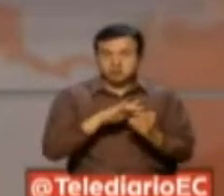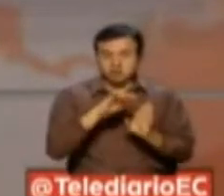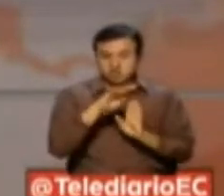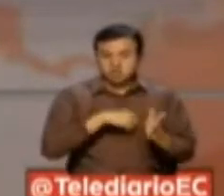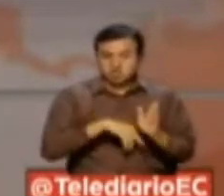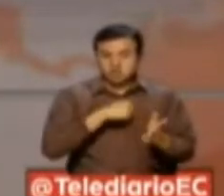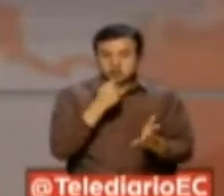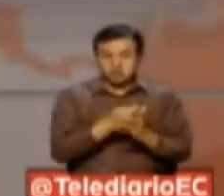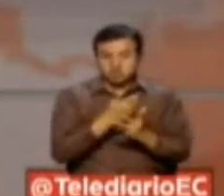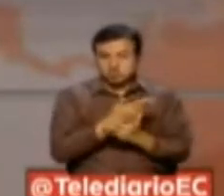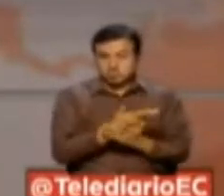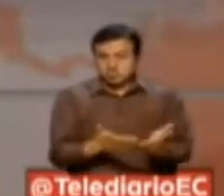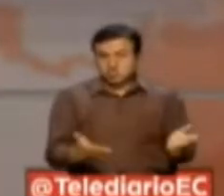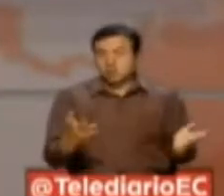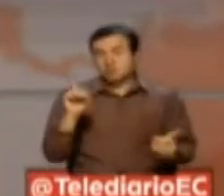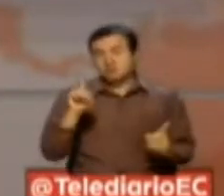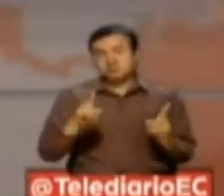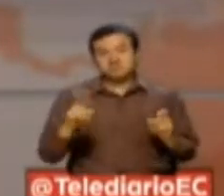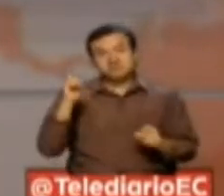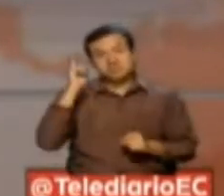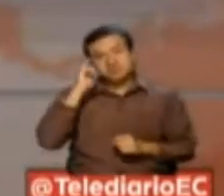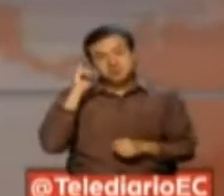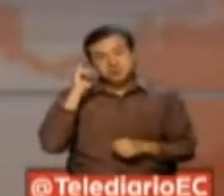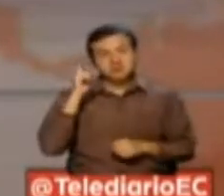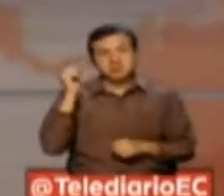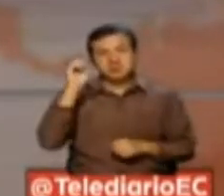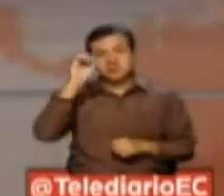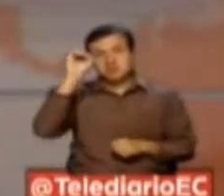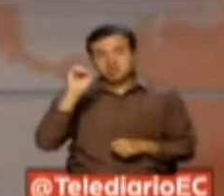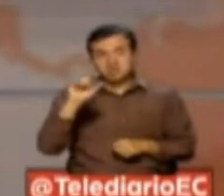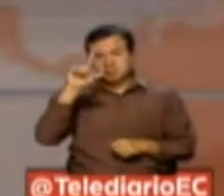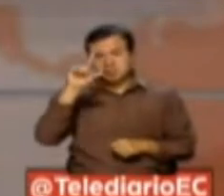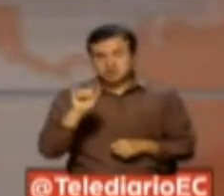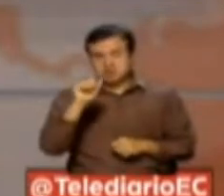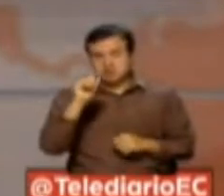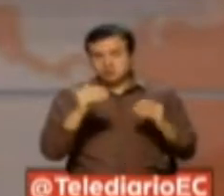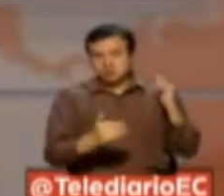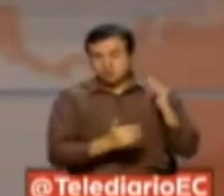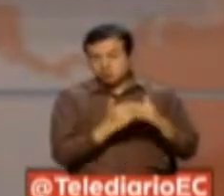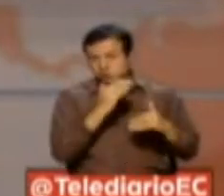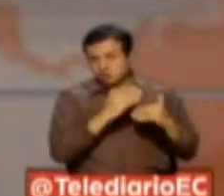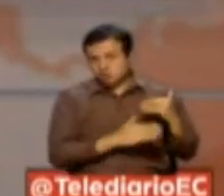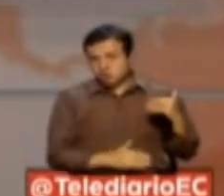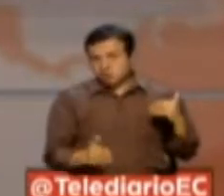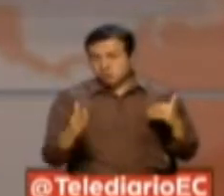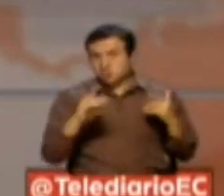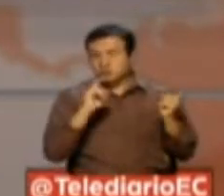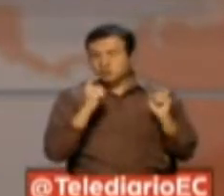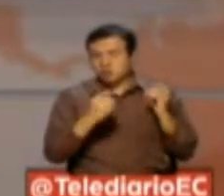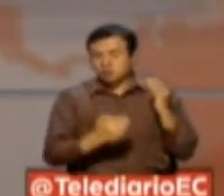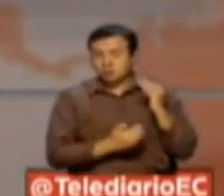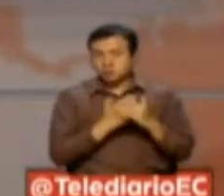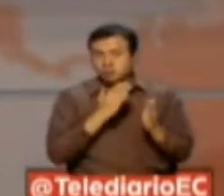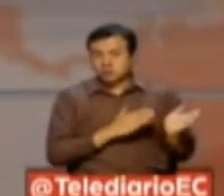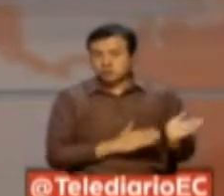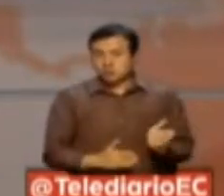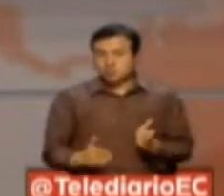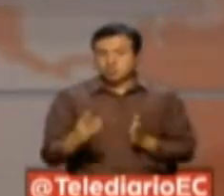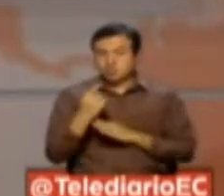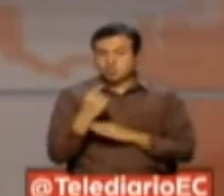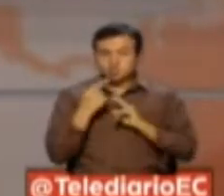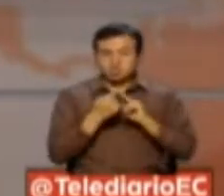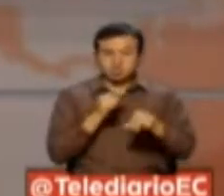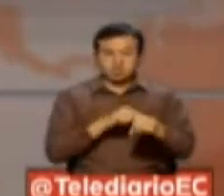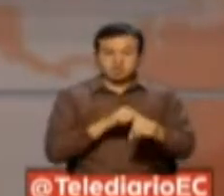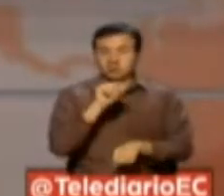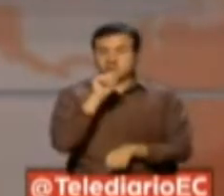que compra entonces pues muchas veces puede ser de menor tasa e inclusive las renovaciones si fuera así las renovaciones de pekín de préstamos